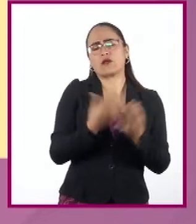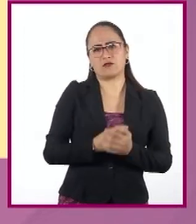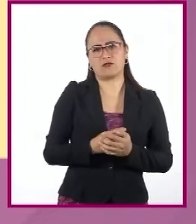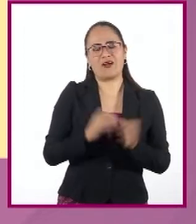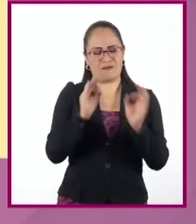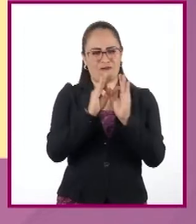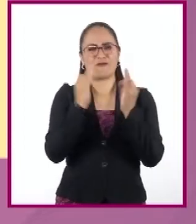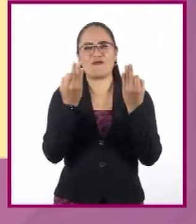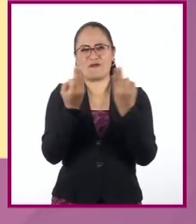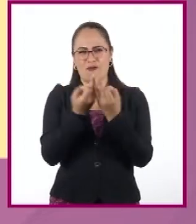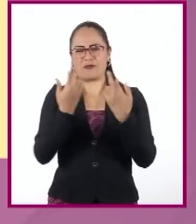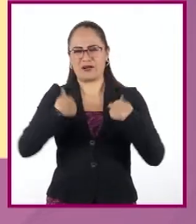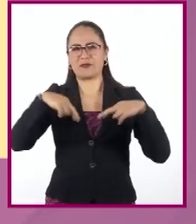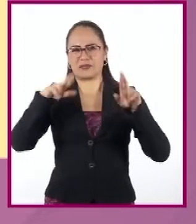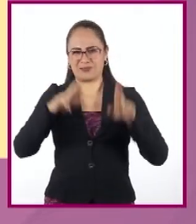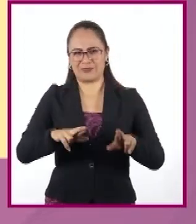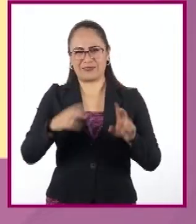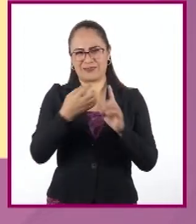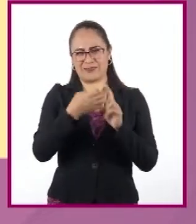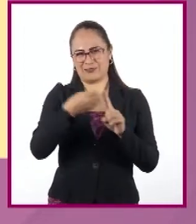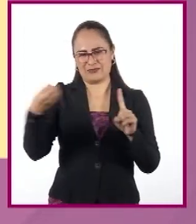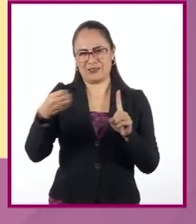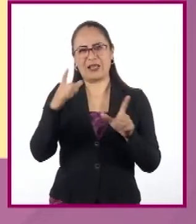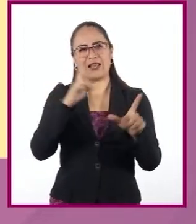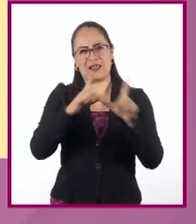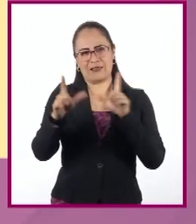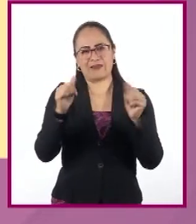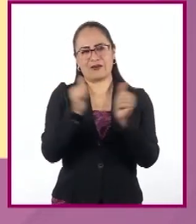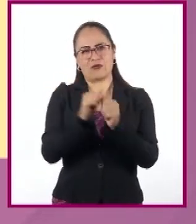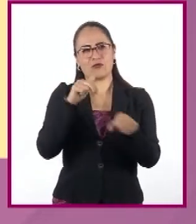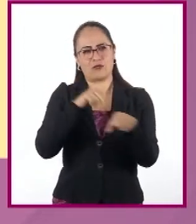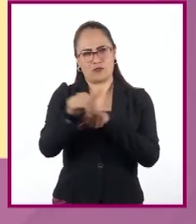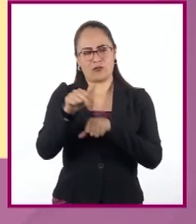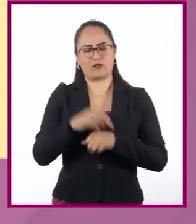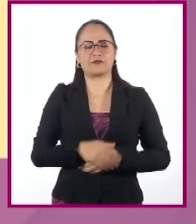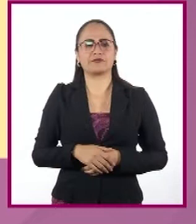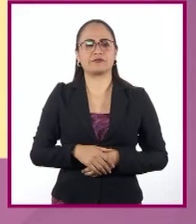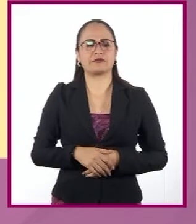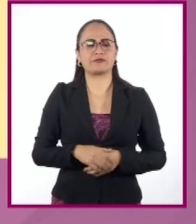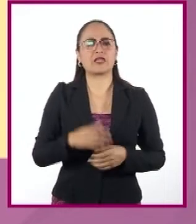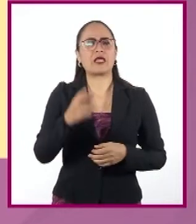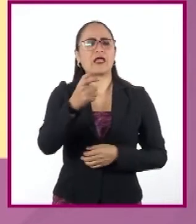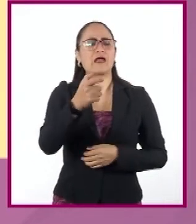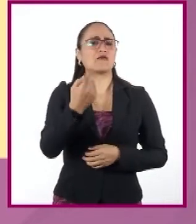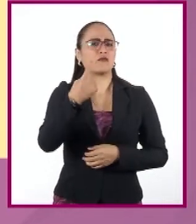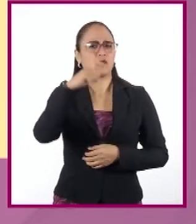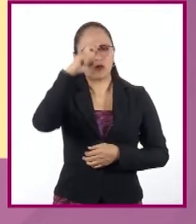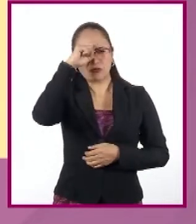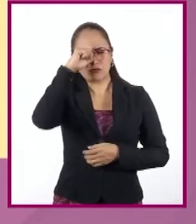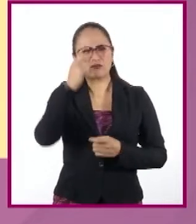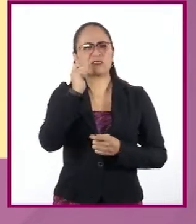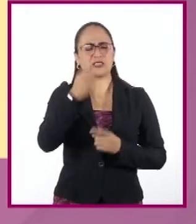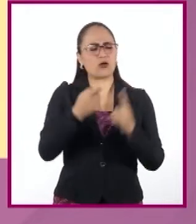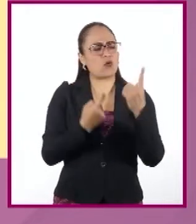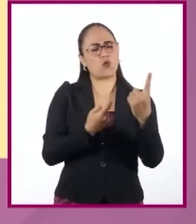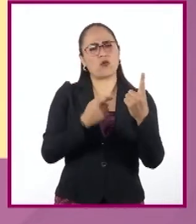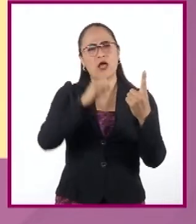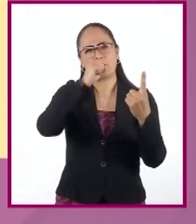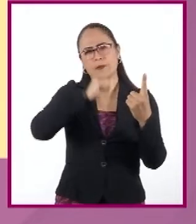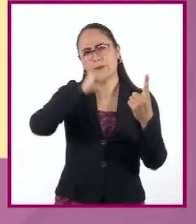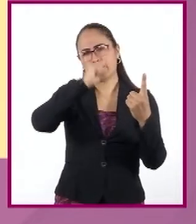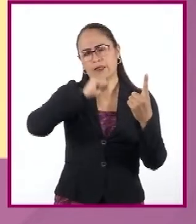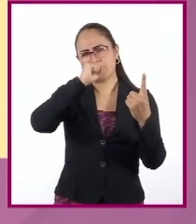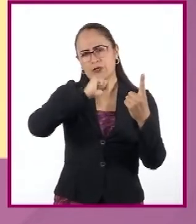ecuación. Lo que desconocemos es la incógnita, que en este caso es el valor de una paleta. Para plantear la